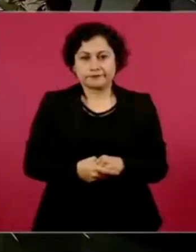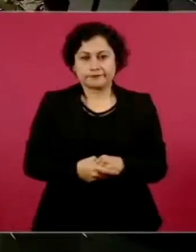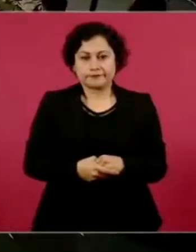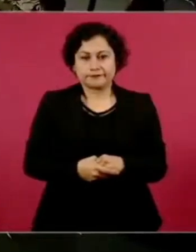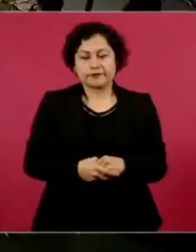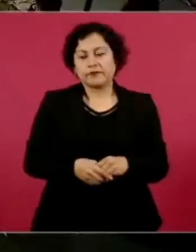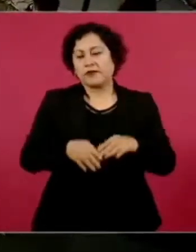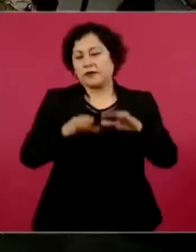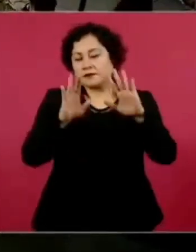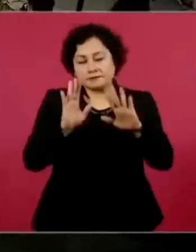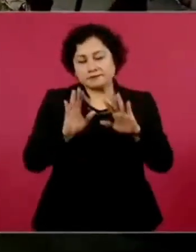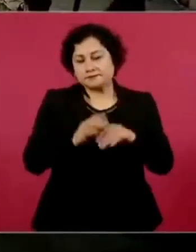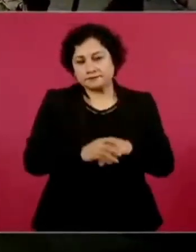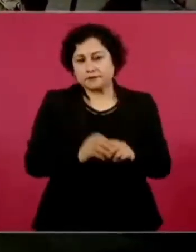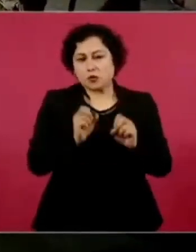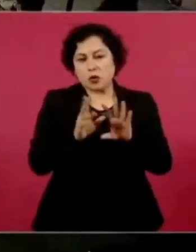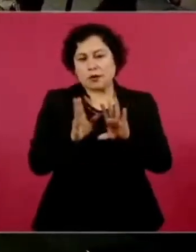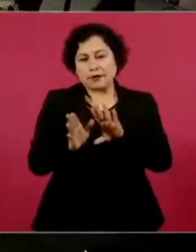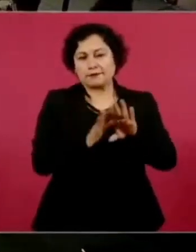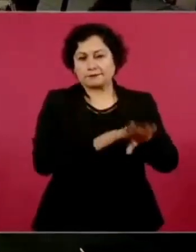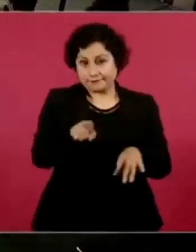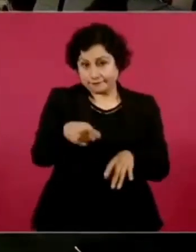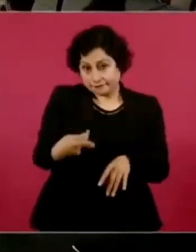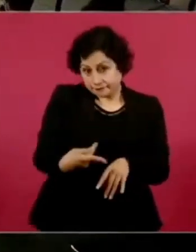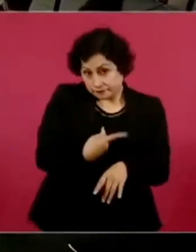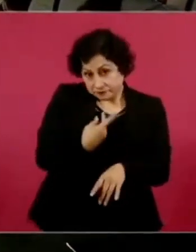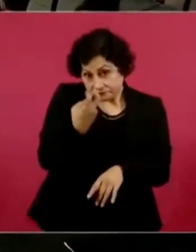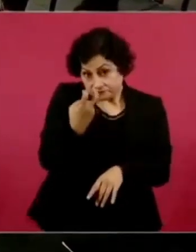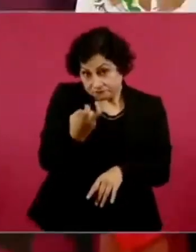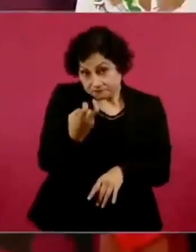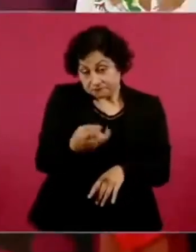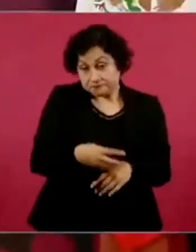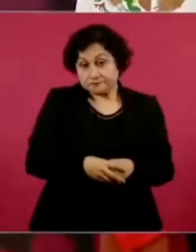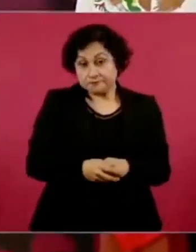Pero bueno, tu pregunta es esa, ¿no? O sea,